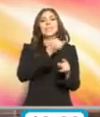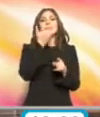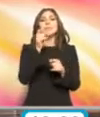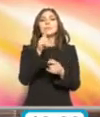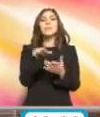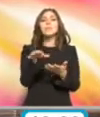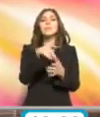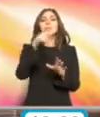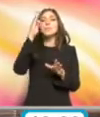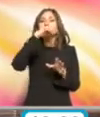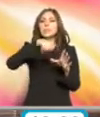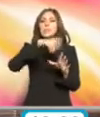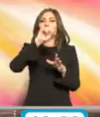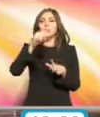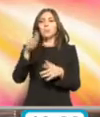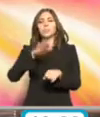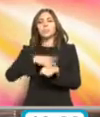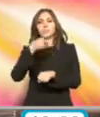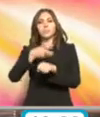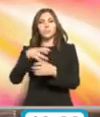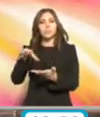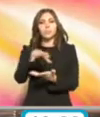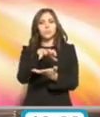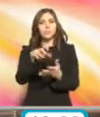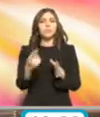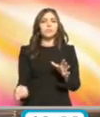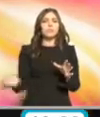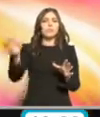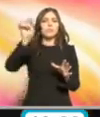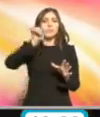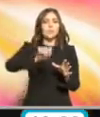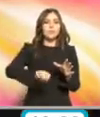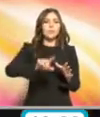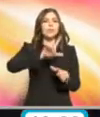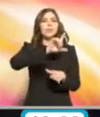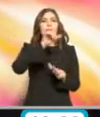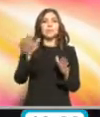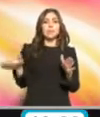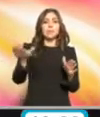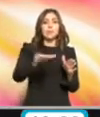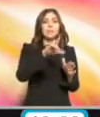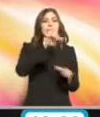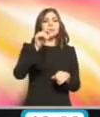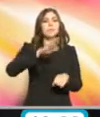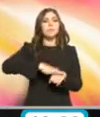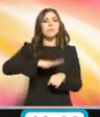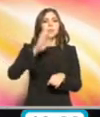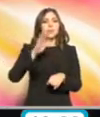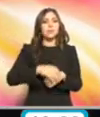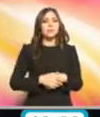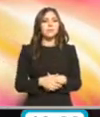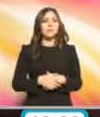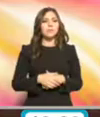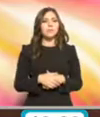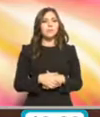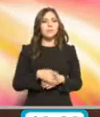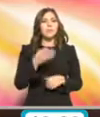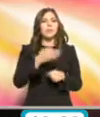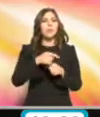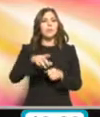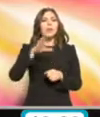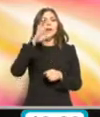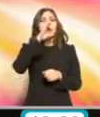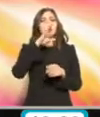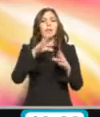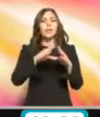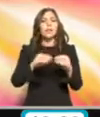Exacto. Muy bien, lo vamos a poner y A después ver. lo vamos a cubrir con más crema pastelera. Sí, Adelante, señor, adelante. señora, por el calorcito. Se Ya